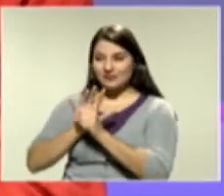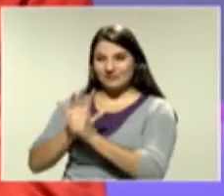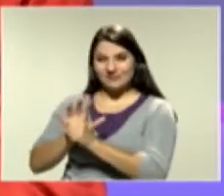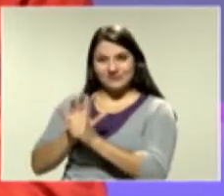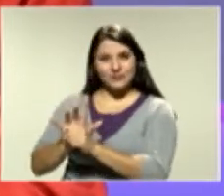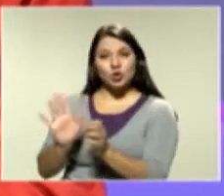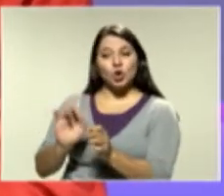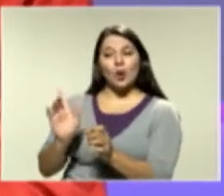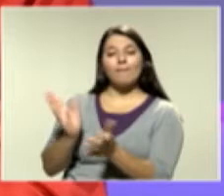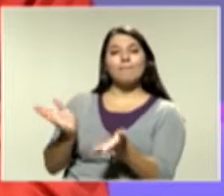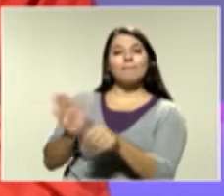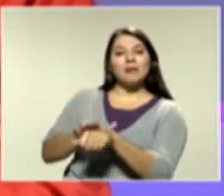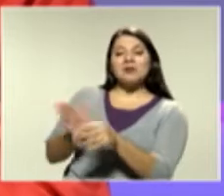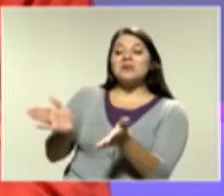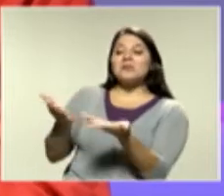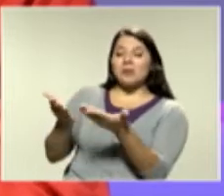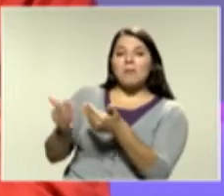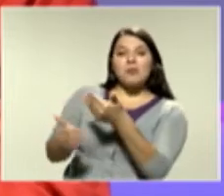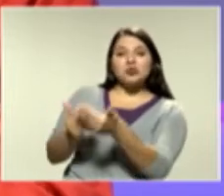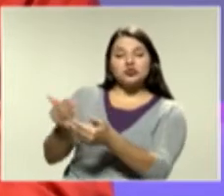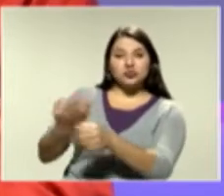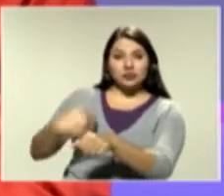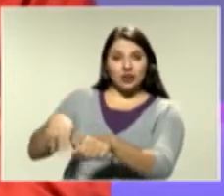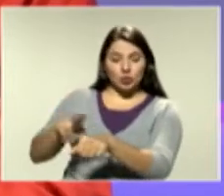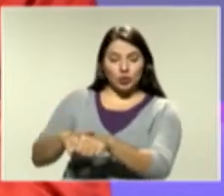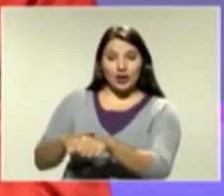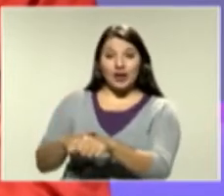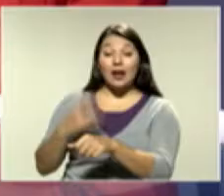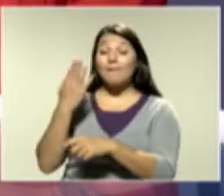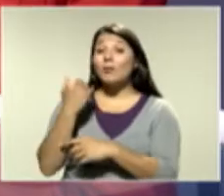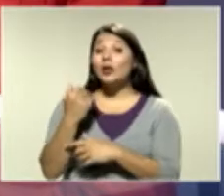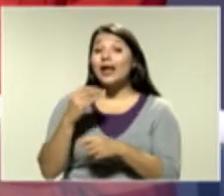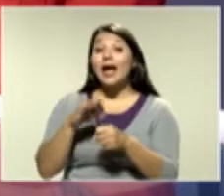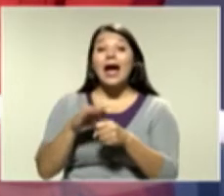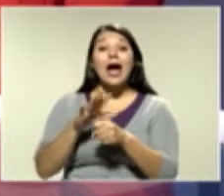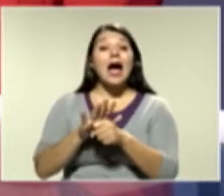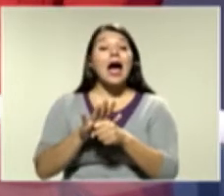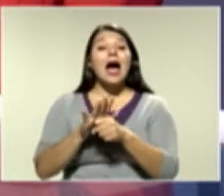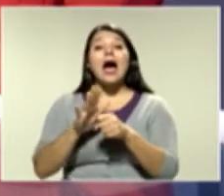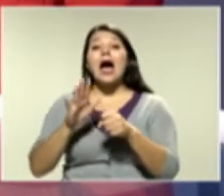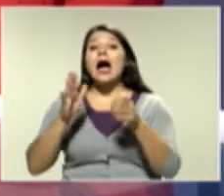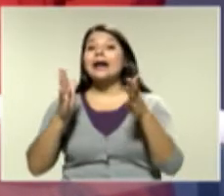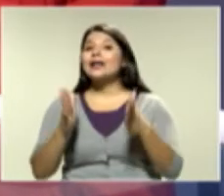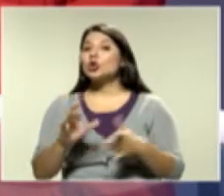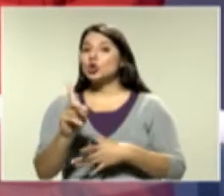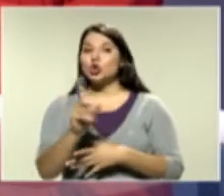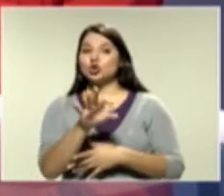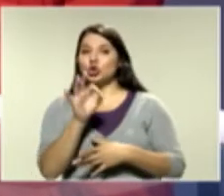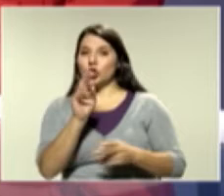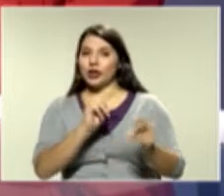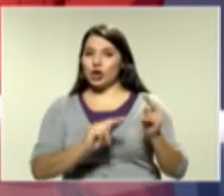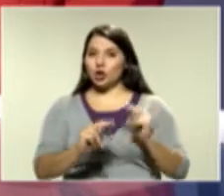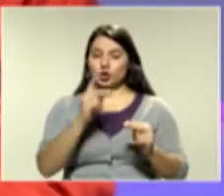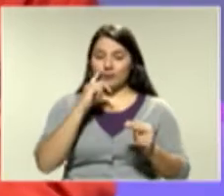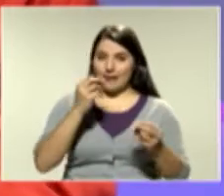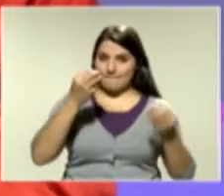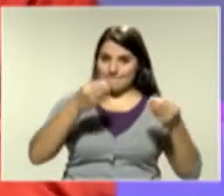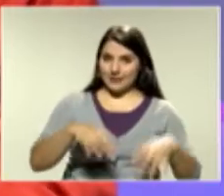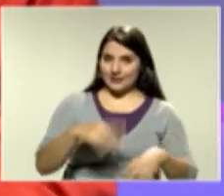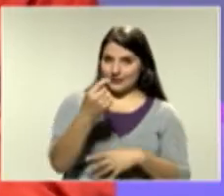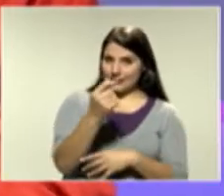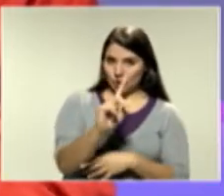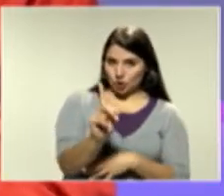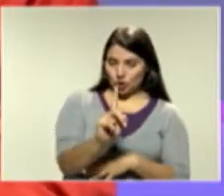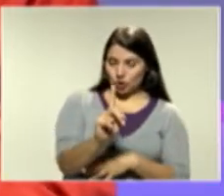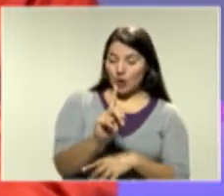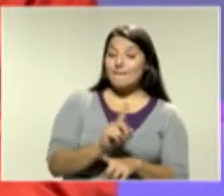ocupa es precisamente eso, ¿verdad? El agricultor no escogió este negocio para perder, pero